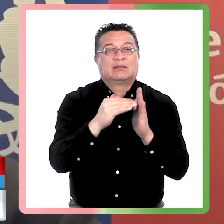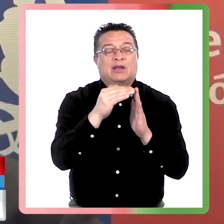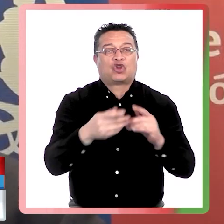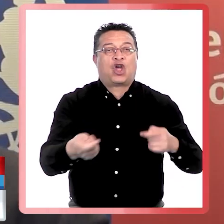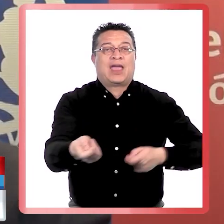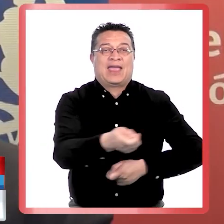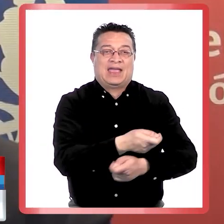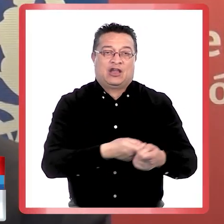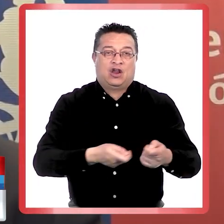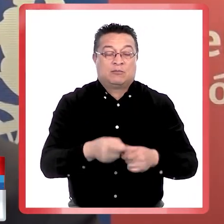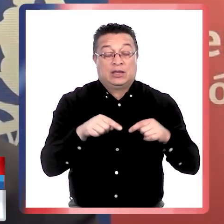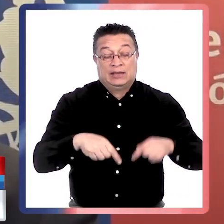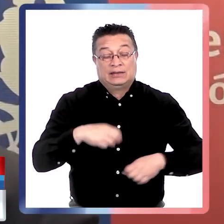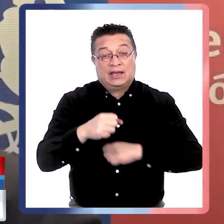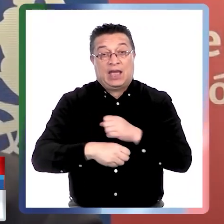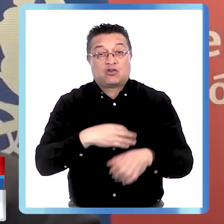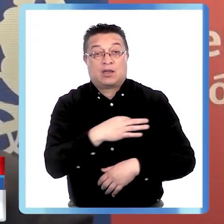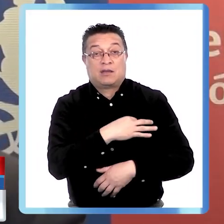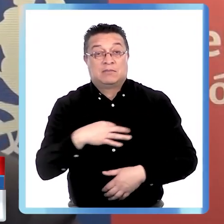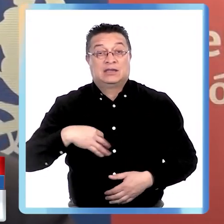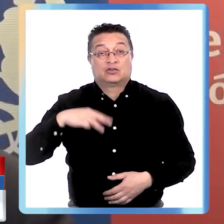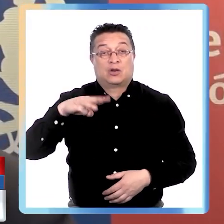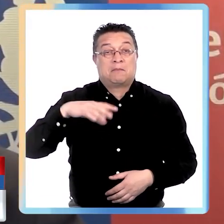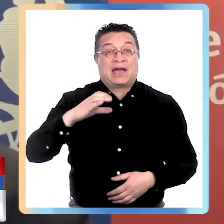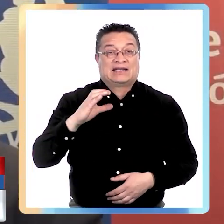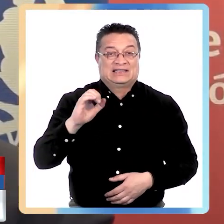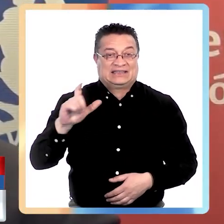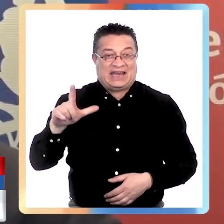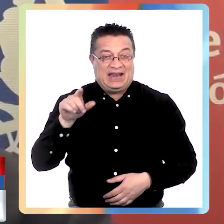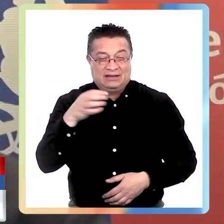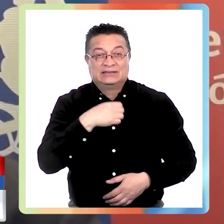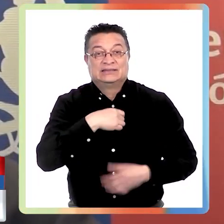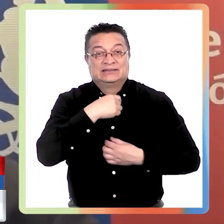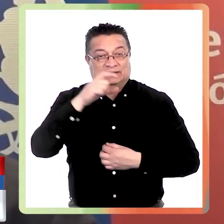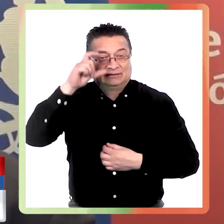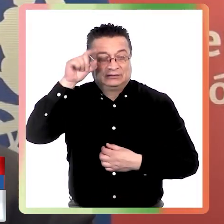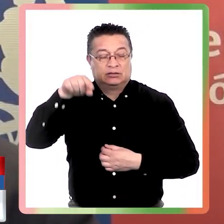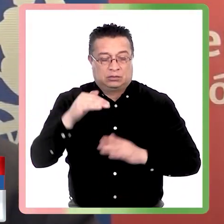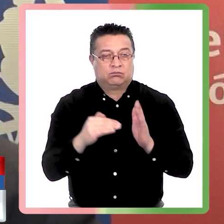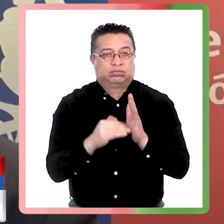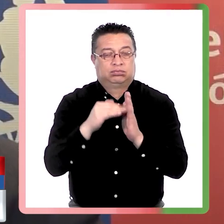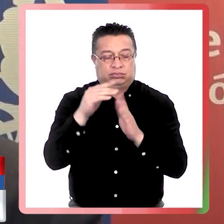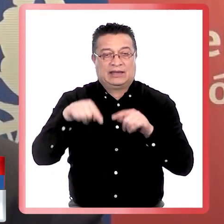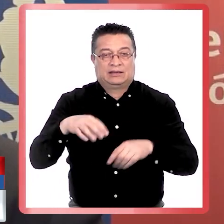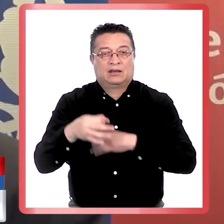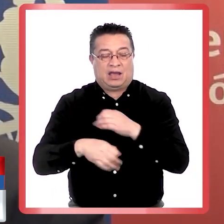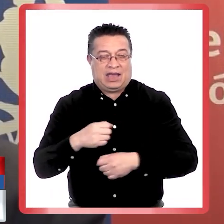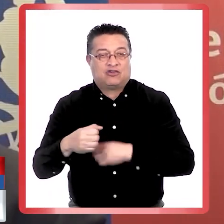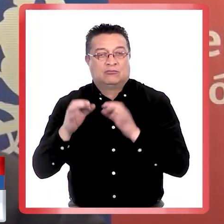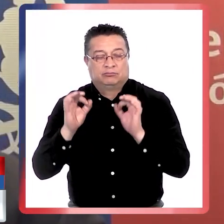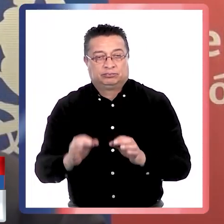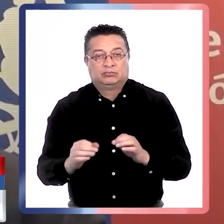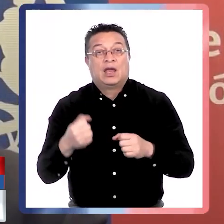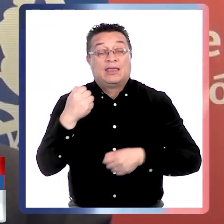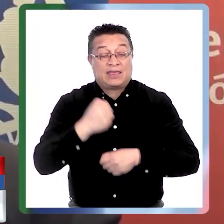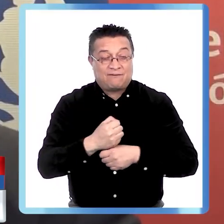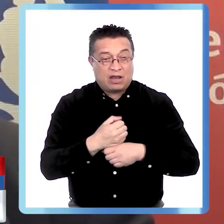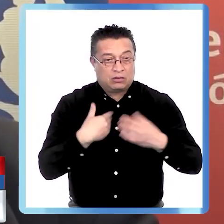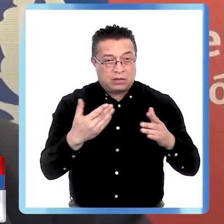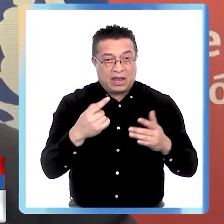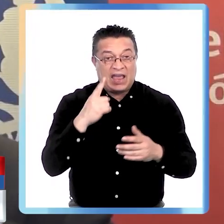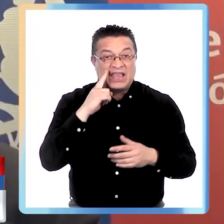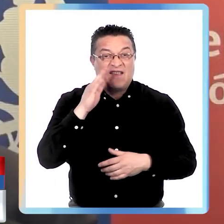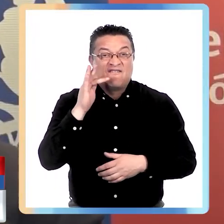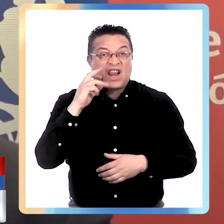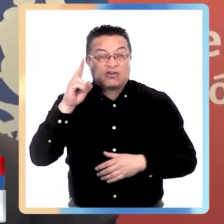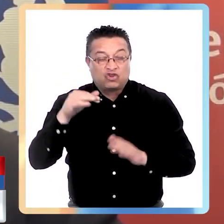crecimiento económico. Este año, el ministro Marcelo ha planteado, es el año del crecimiento, de la estabilización, y por lo tanto el trabajo que hicimos para